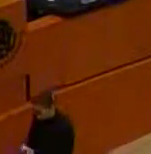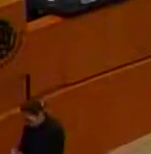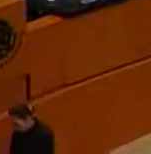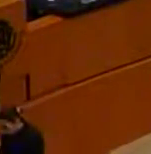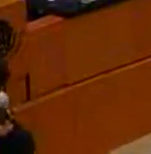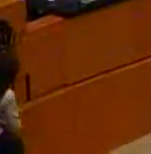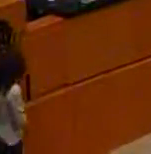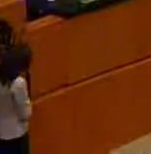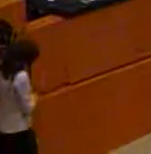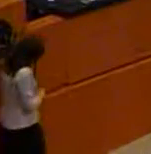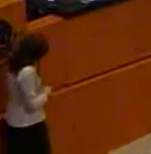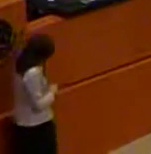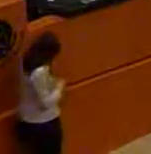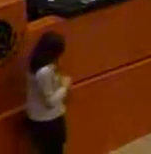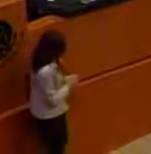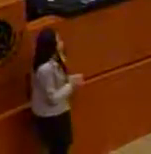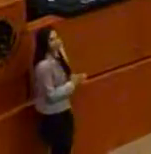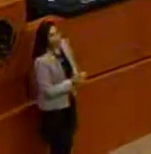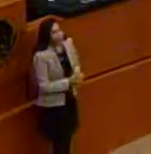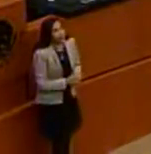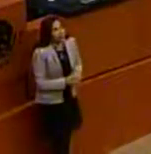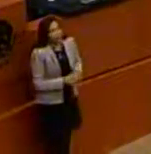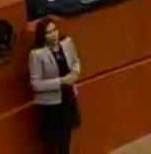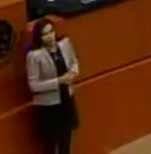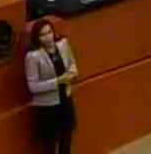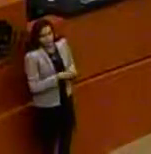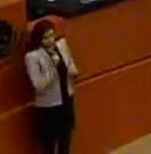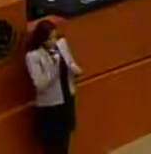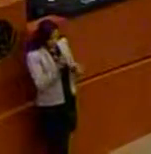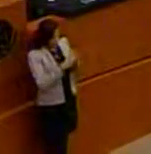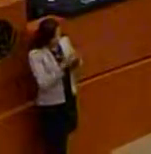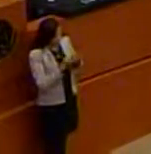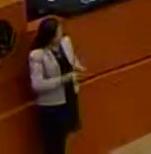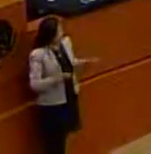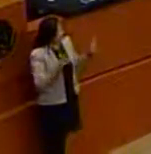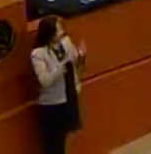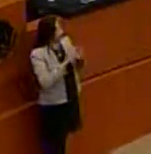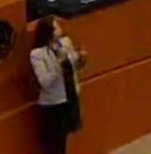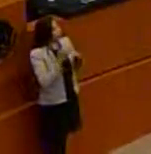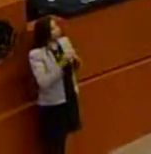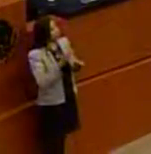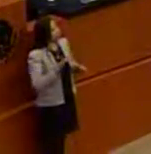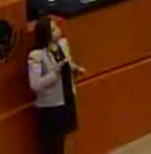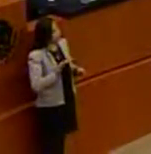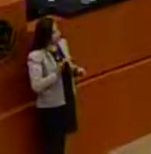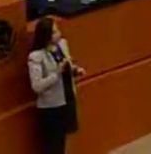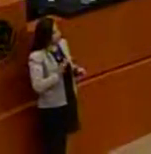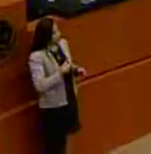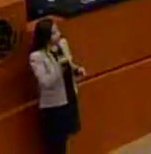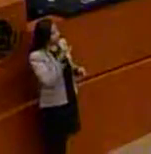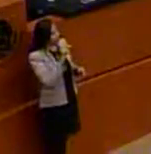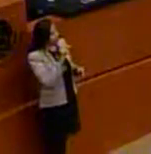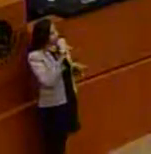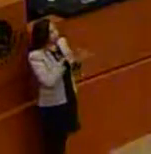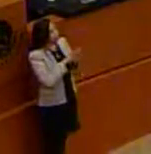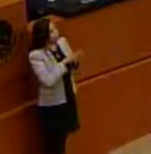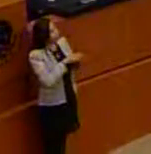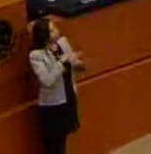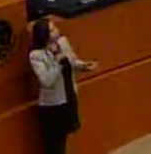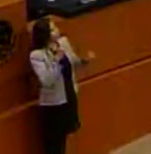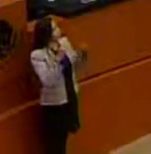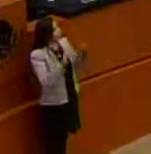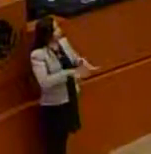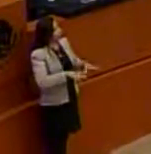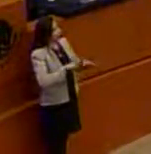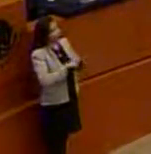recursos liberados, lo que se haría, y eso se ha dicho, es no compensar, dice la CAI, de